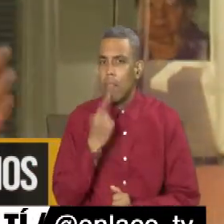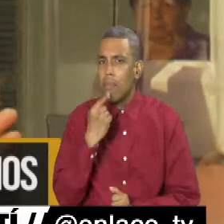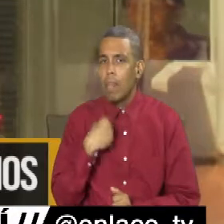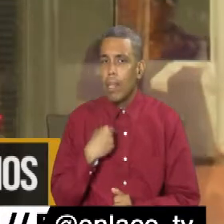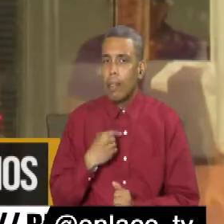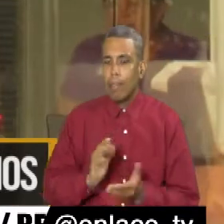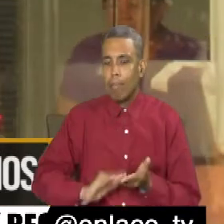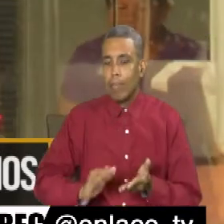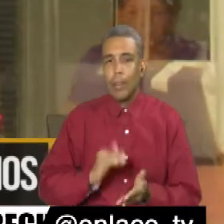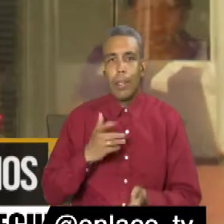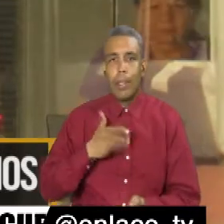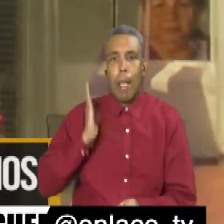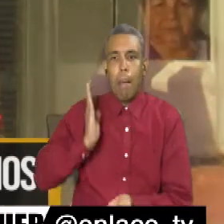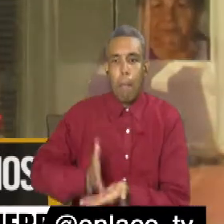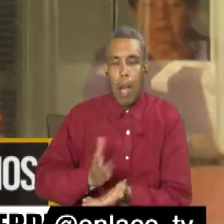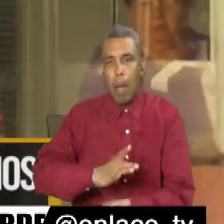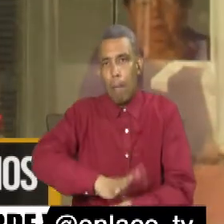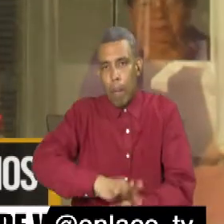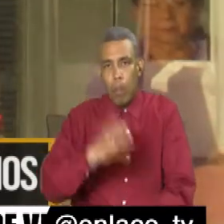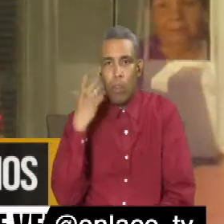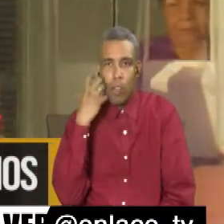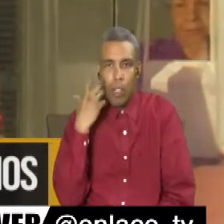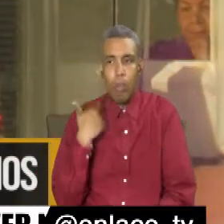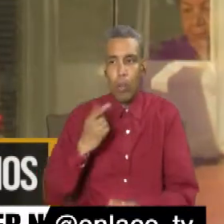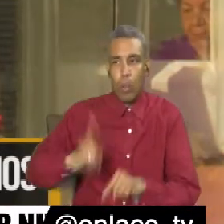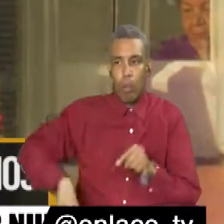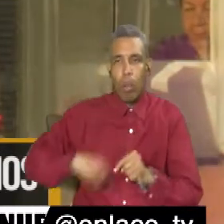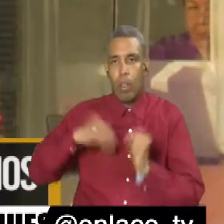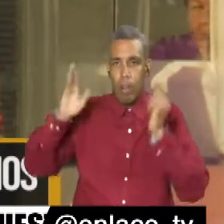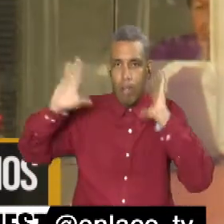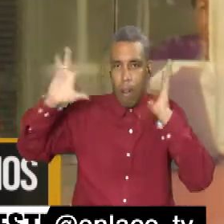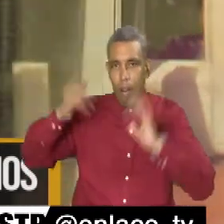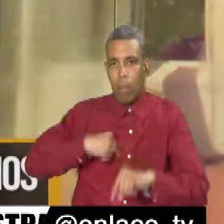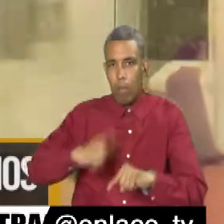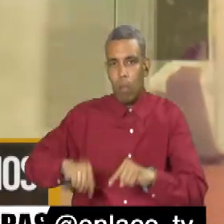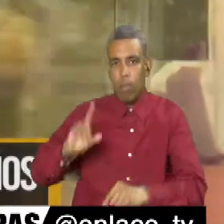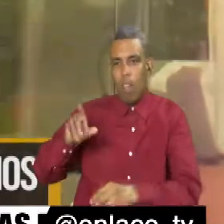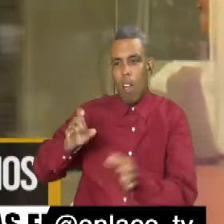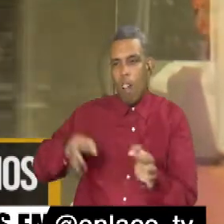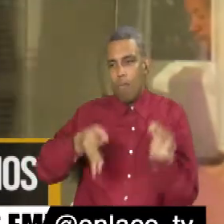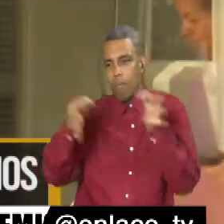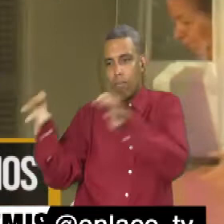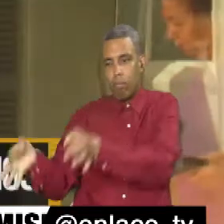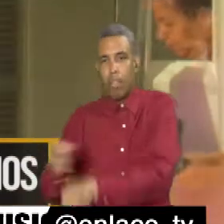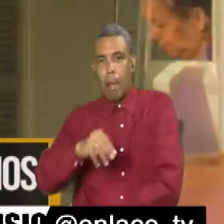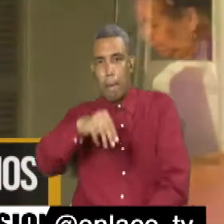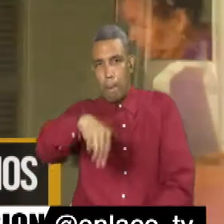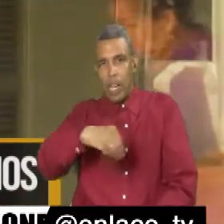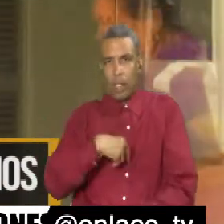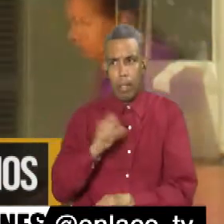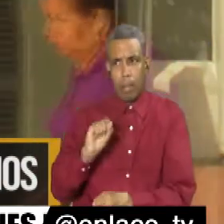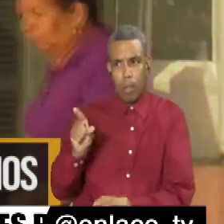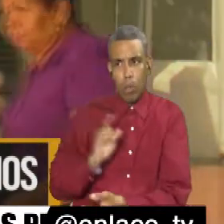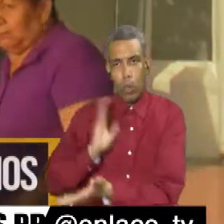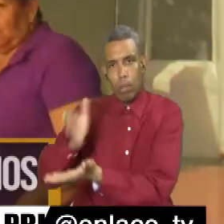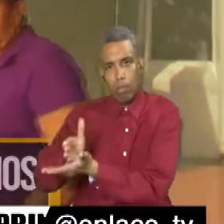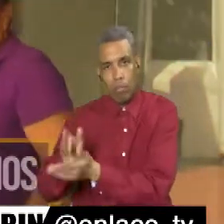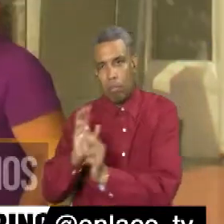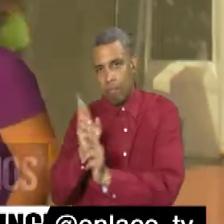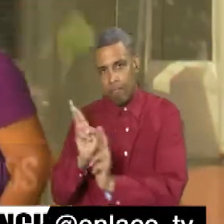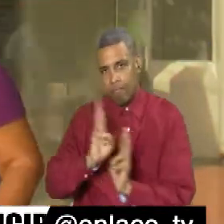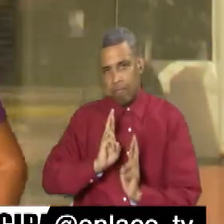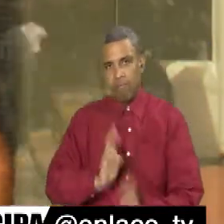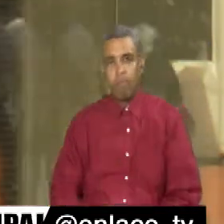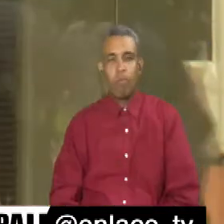hasta la próxima semana retorna a su sitio de trabajo. Estaremos esperando entonces una respuesta a esta crítica situación del barrio